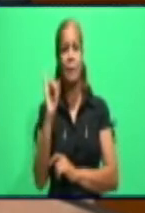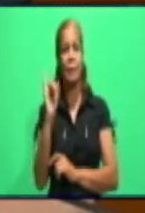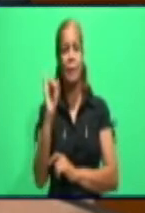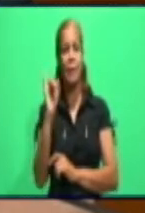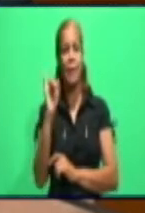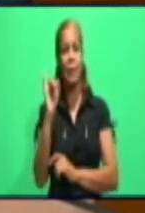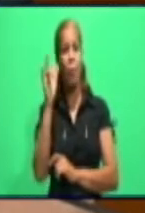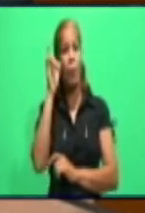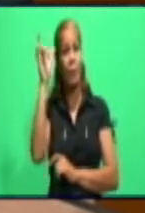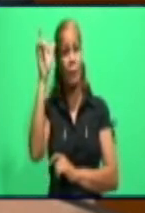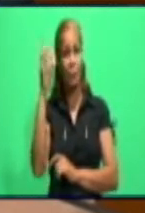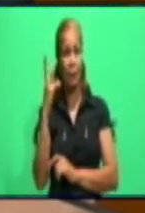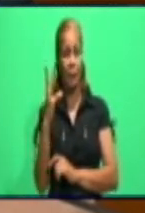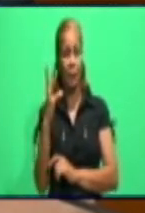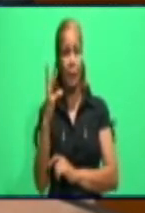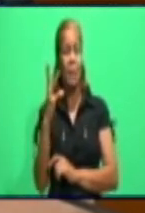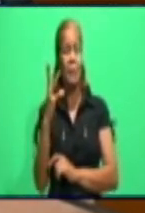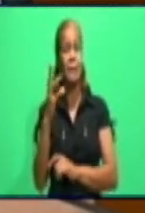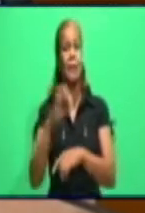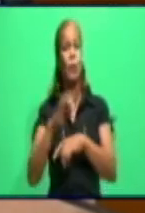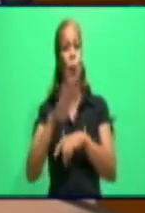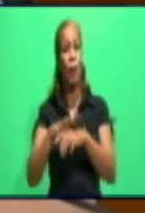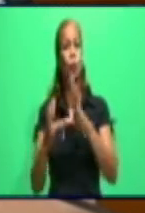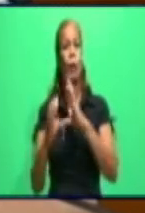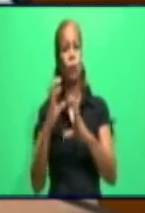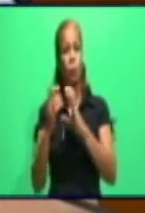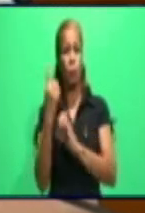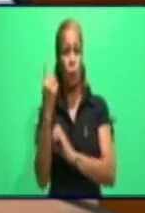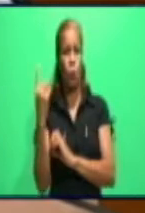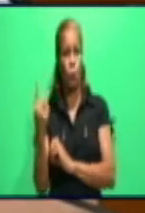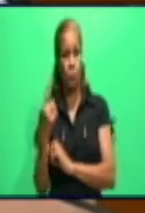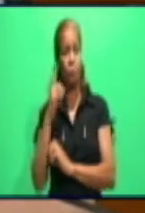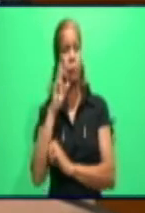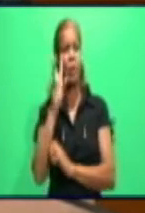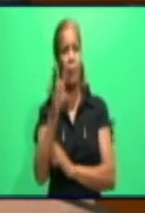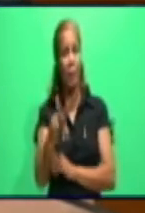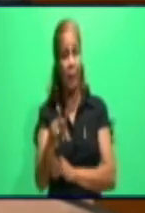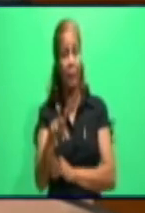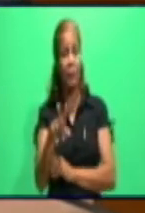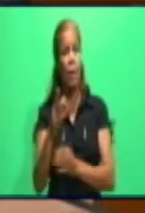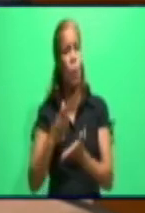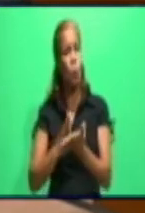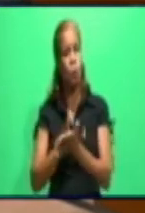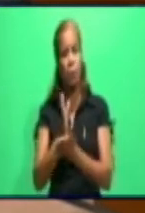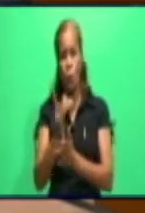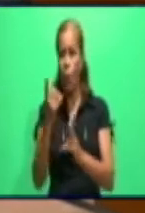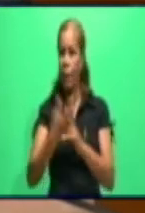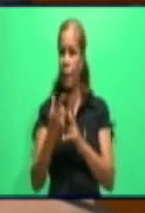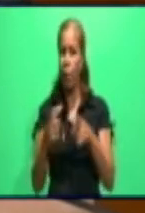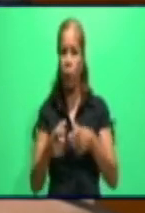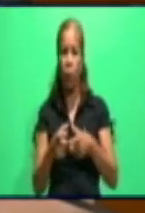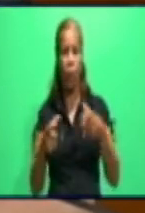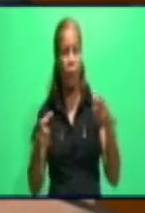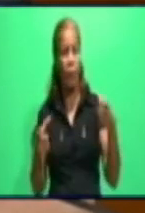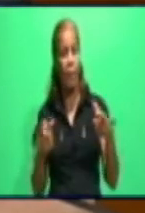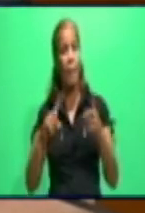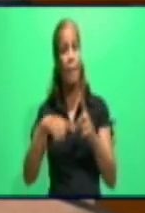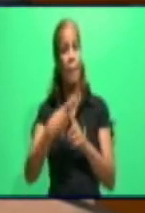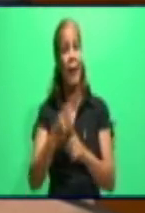lockout y cauto cristo con una cada una como veis sigue siendo vayamos el que reporta la mayor cantidad de casos el 70